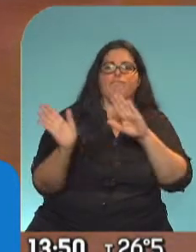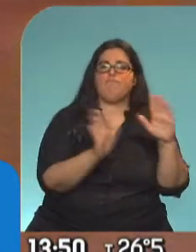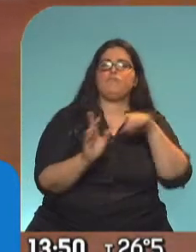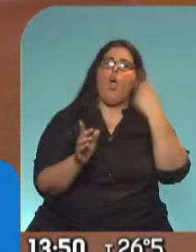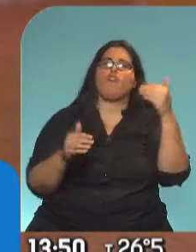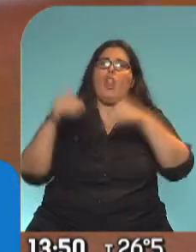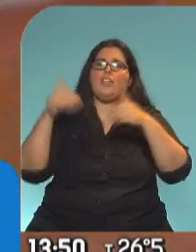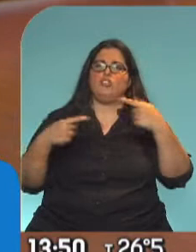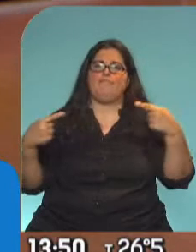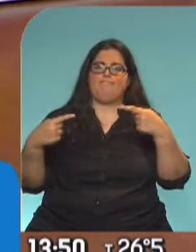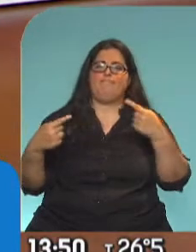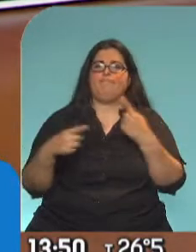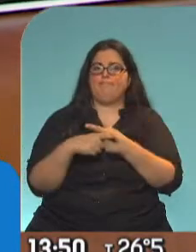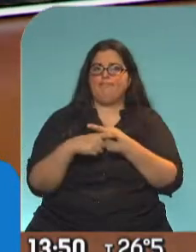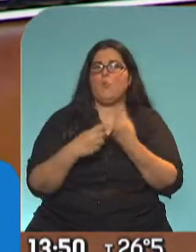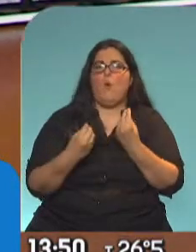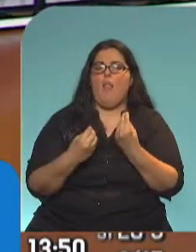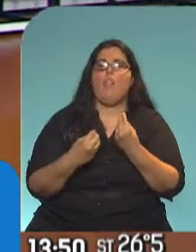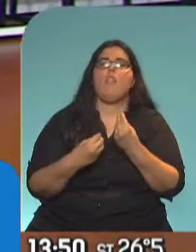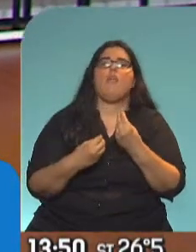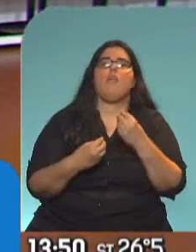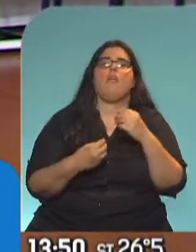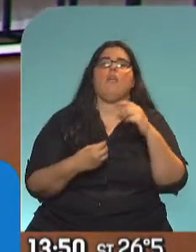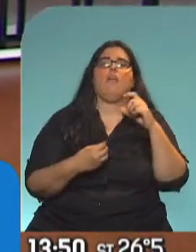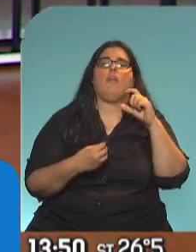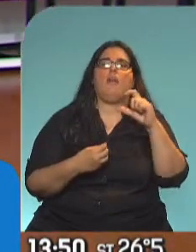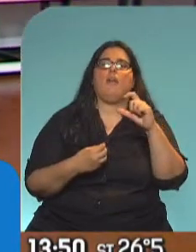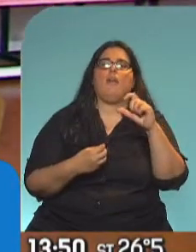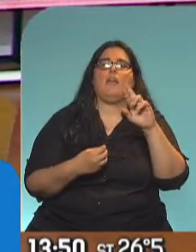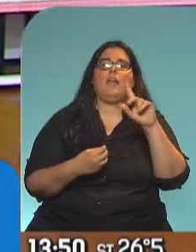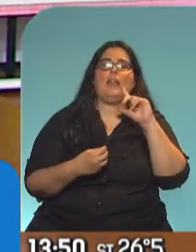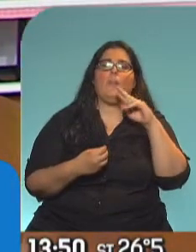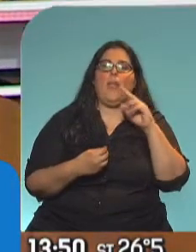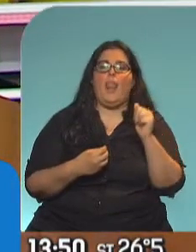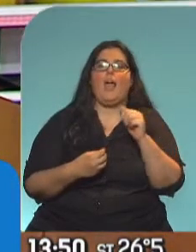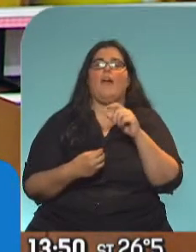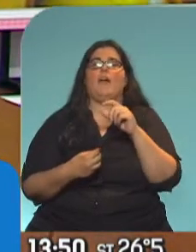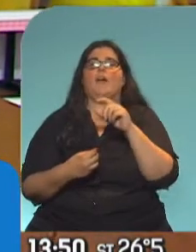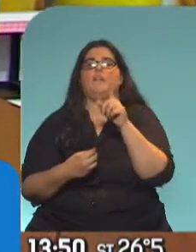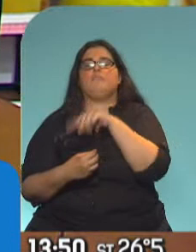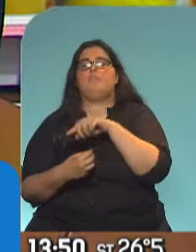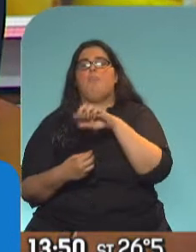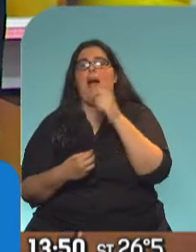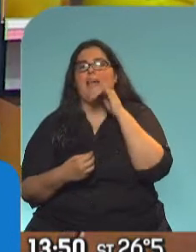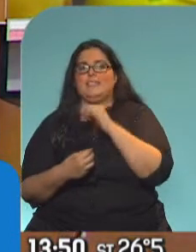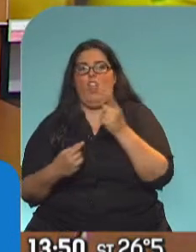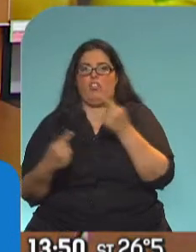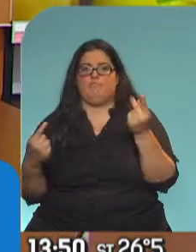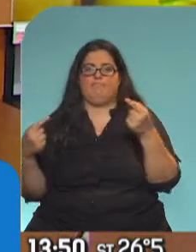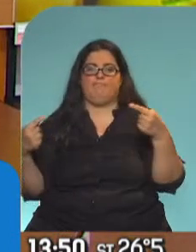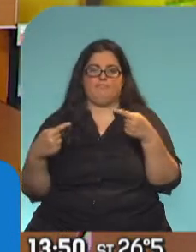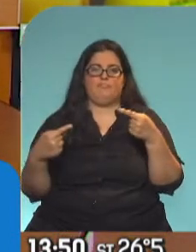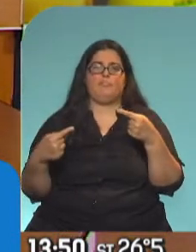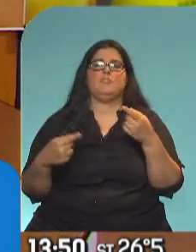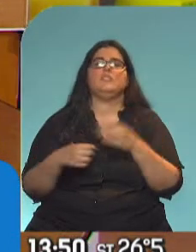es la de Río, donde Marcelo Crivella va por debajo de Eduardo Páez, que entre dos candidatos de derecha, Eduardo